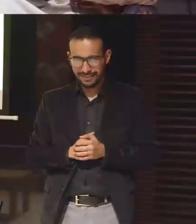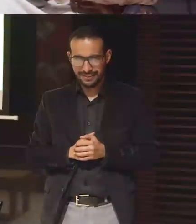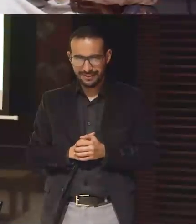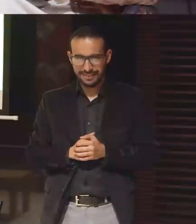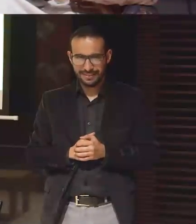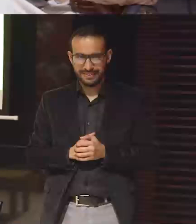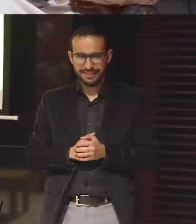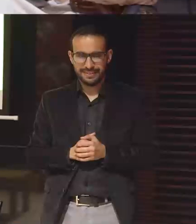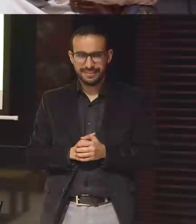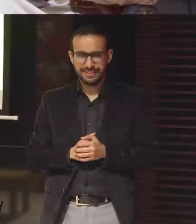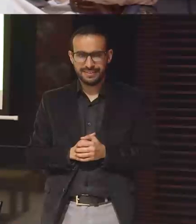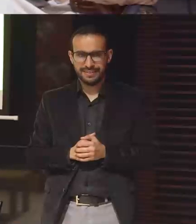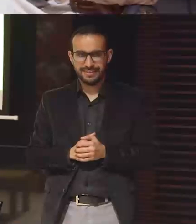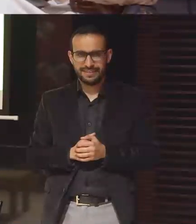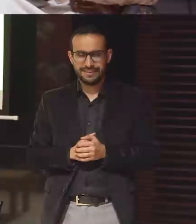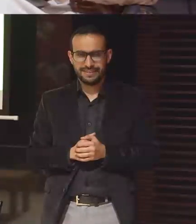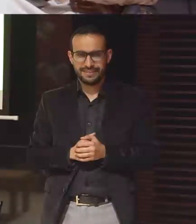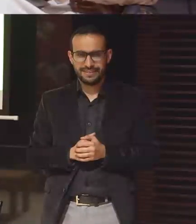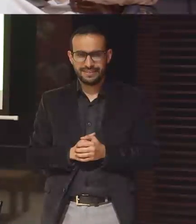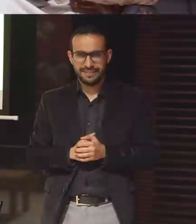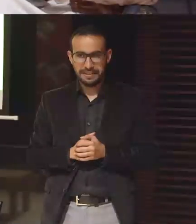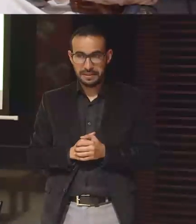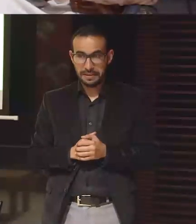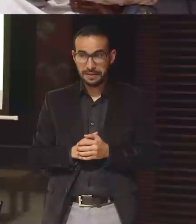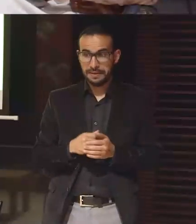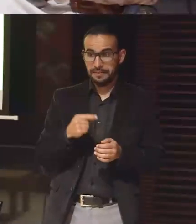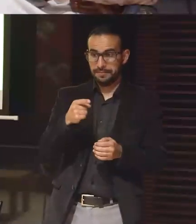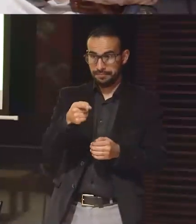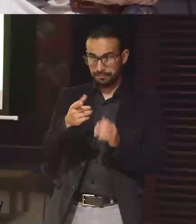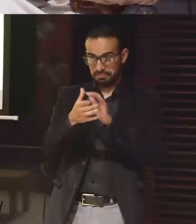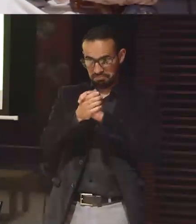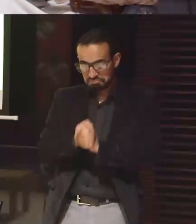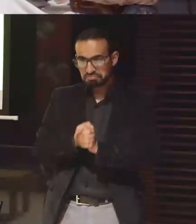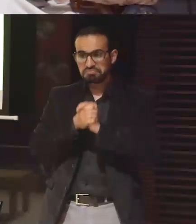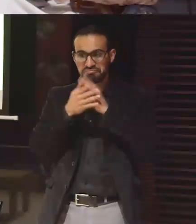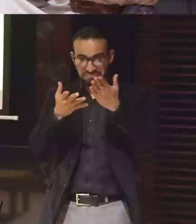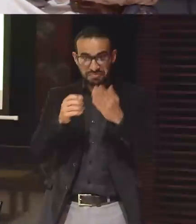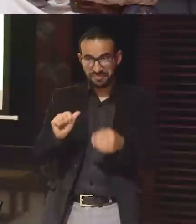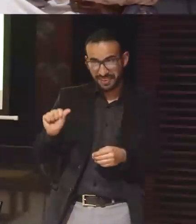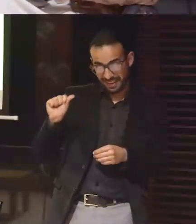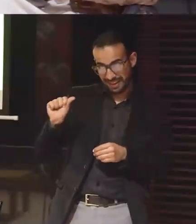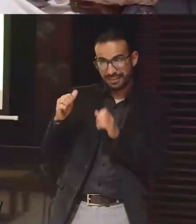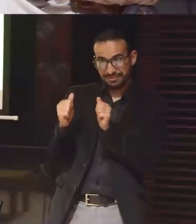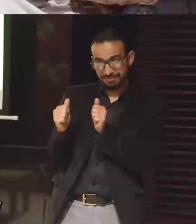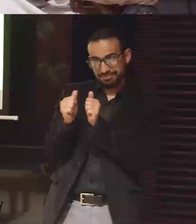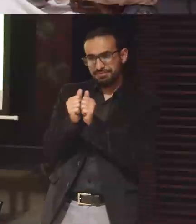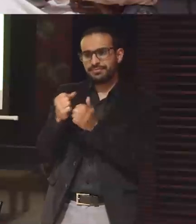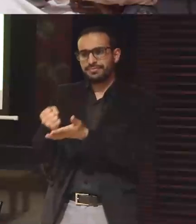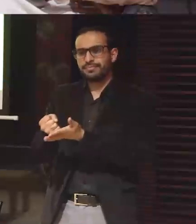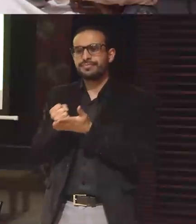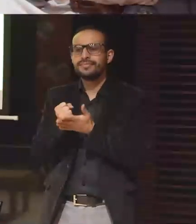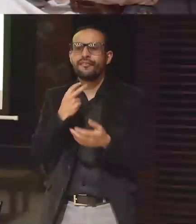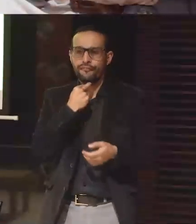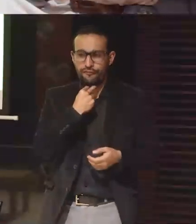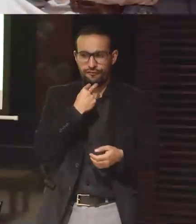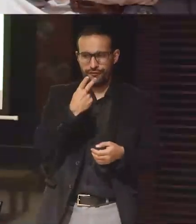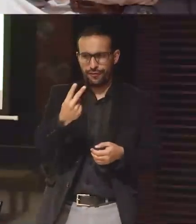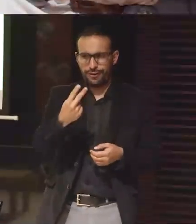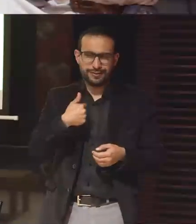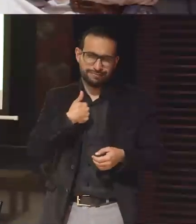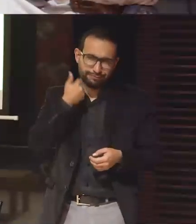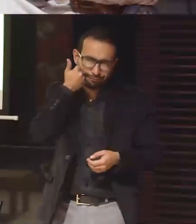María Lucía, que es parte del equipo de Transmilenio. Me va a ayudar hoy siendo la voz. Pero quisiera